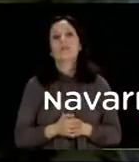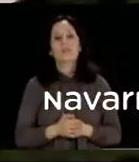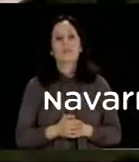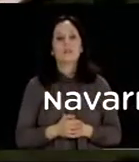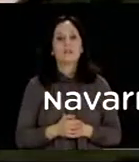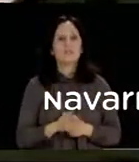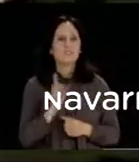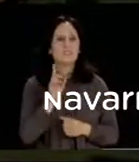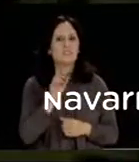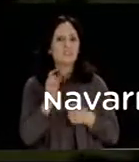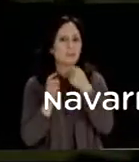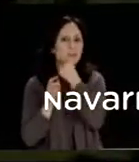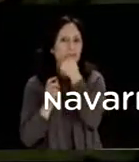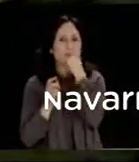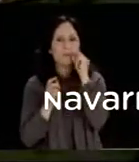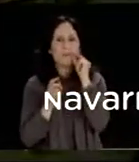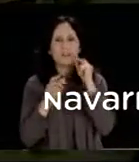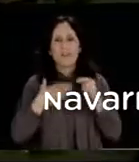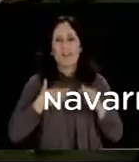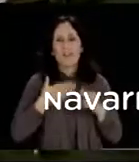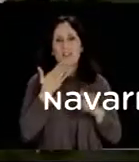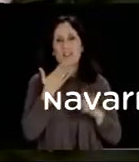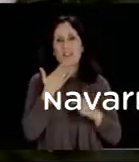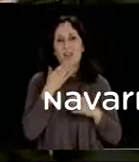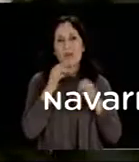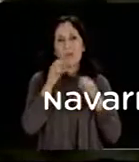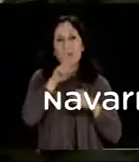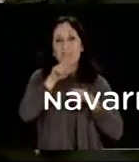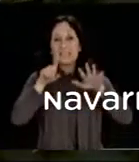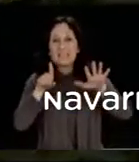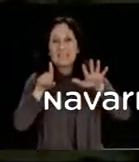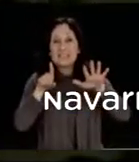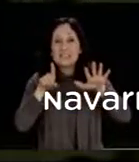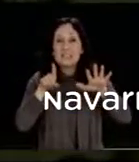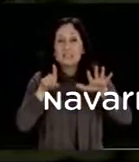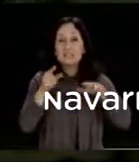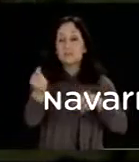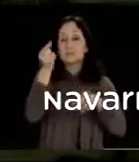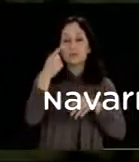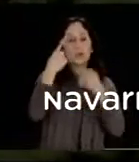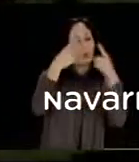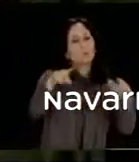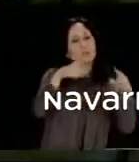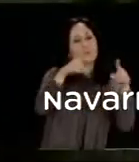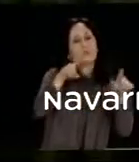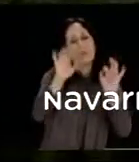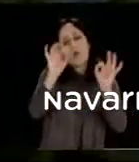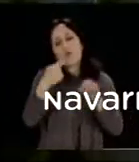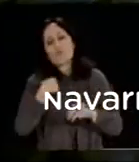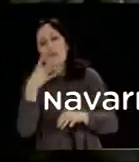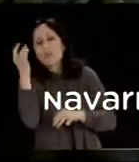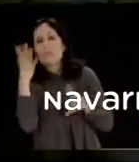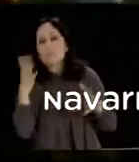ya. Me eché novia a los 26 años y me dijo o la música o yo. ¿Y qué eligió?